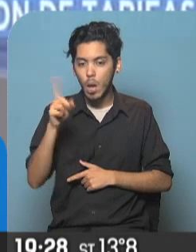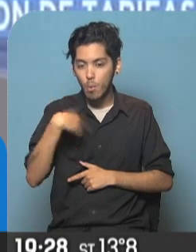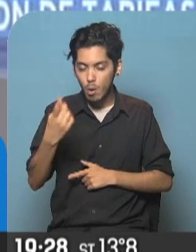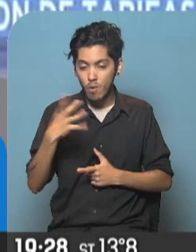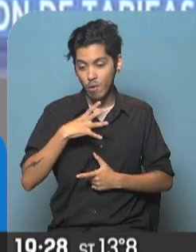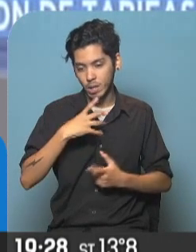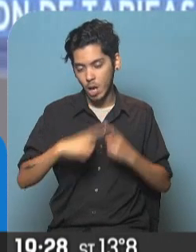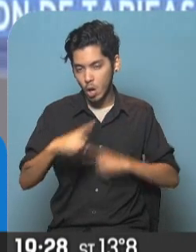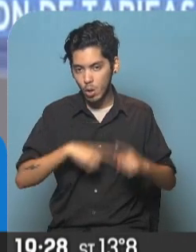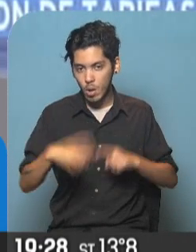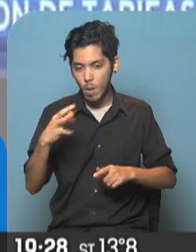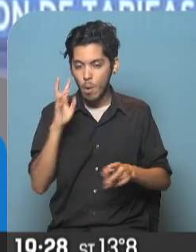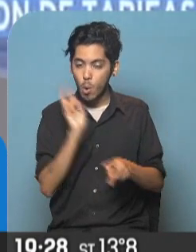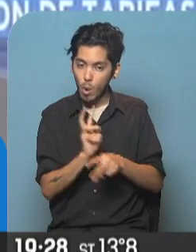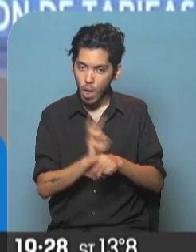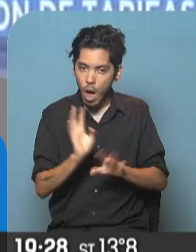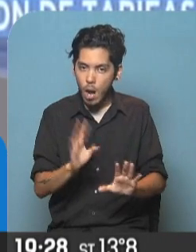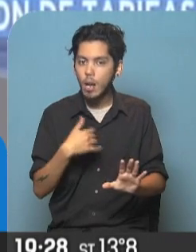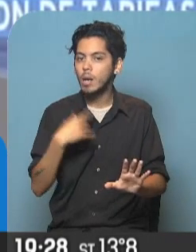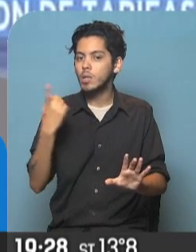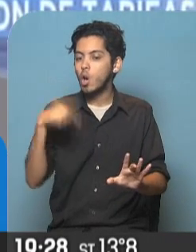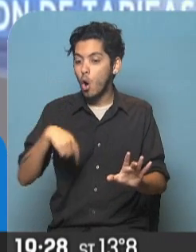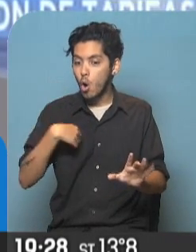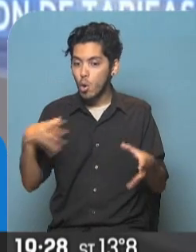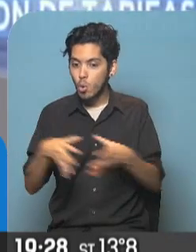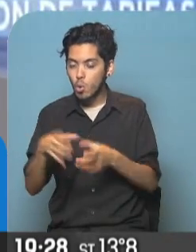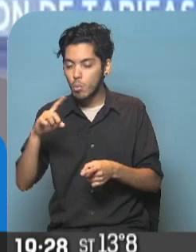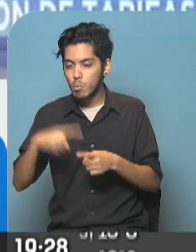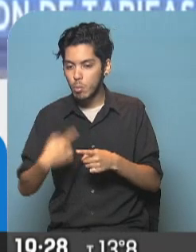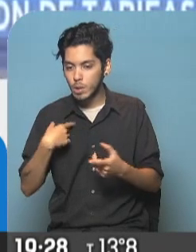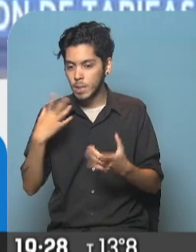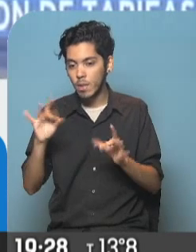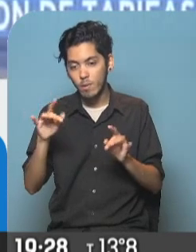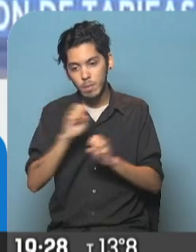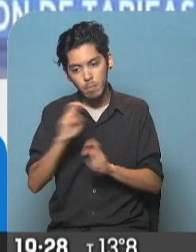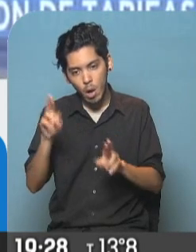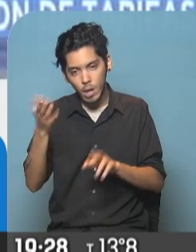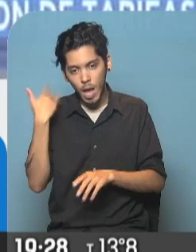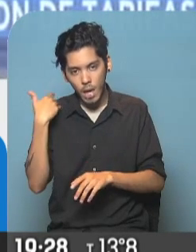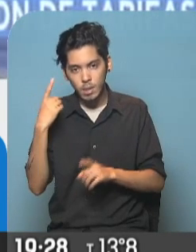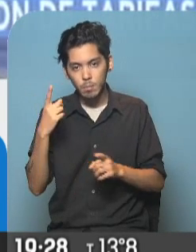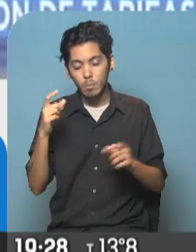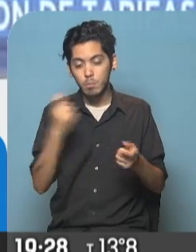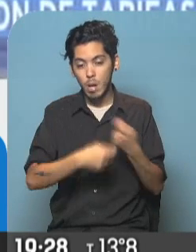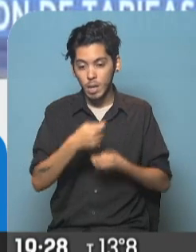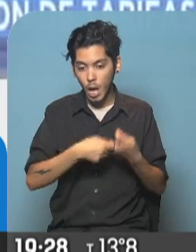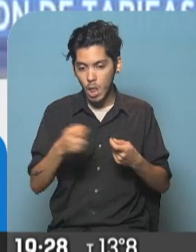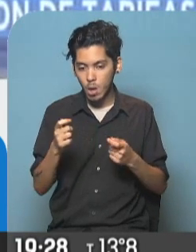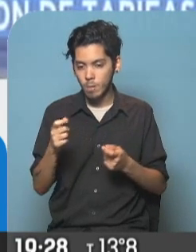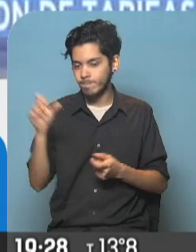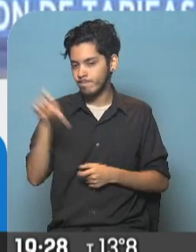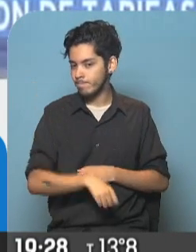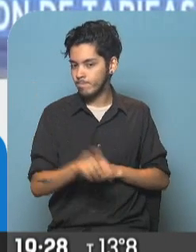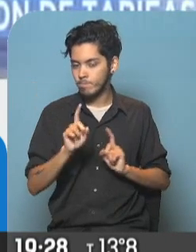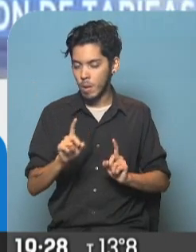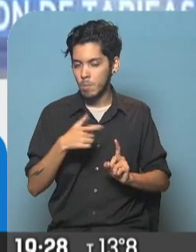coordinación a que hay que atenderla y hoy el gobierno está con un frente político mucho más complicado para hacer frente a eso porque el mercado le bajó el pulgar al gradualismo con